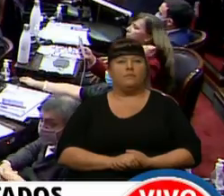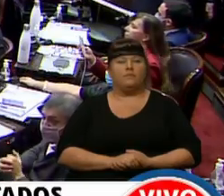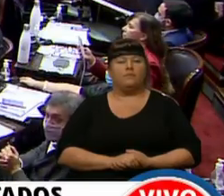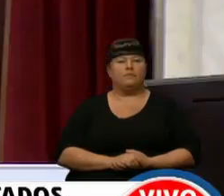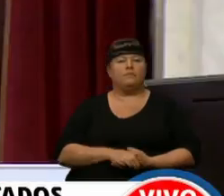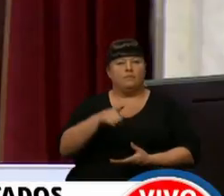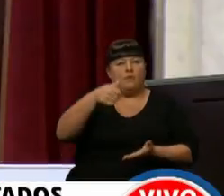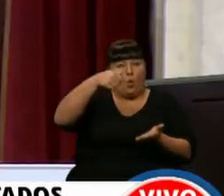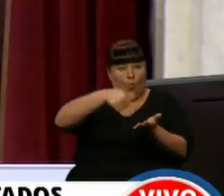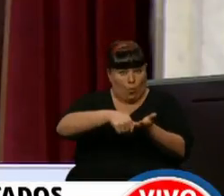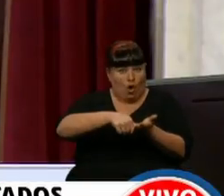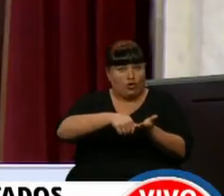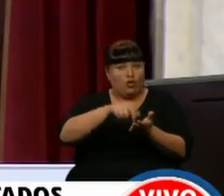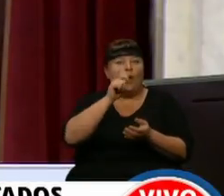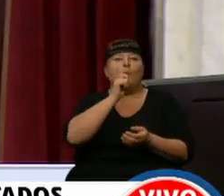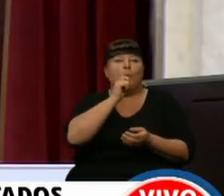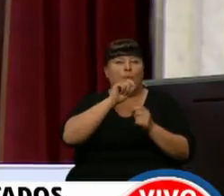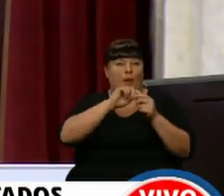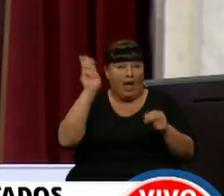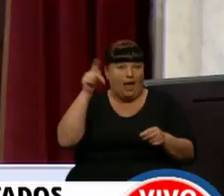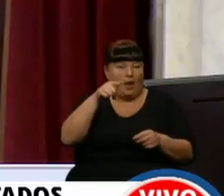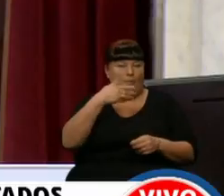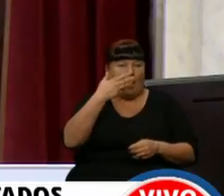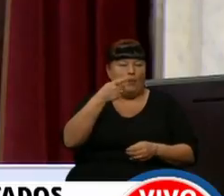apreté el botoncito que le van a dar micrófono